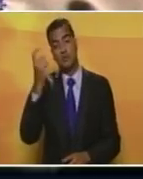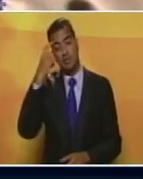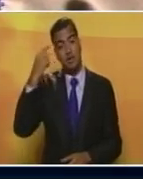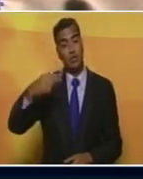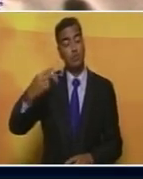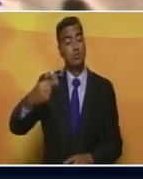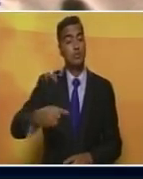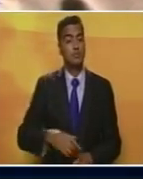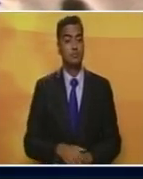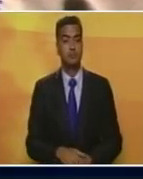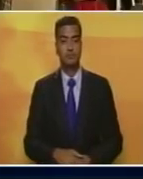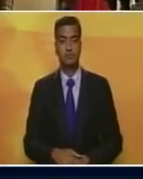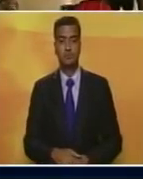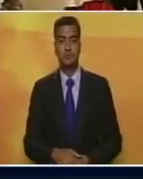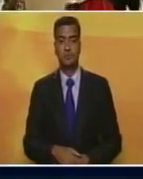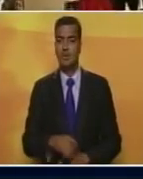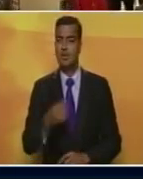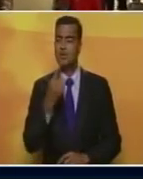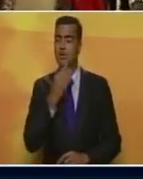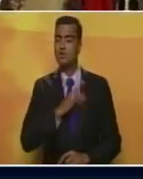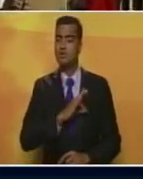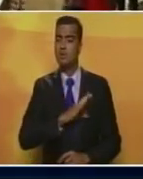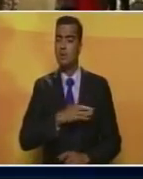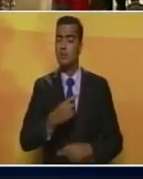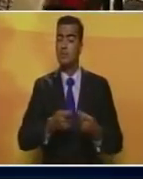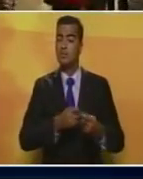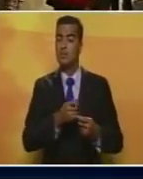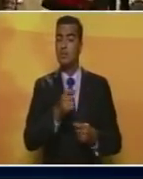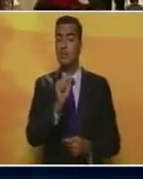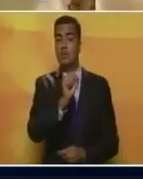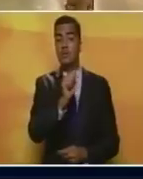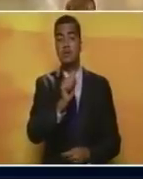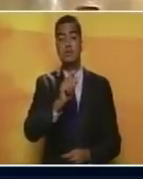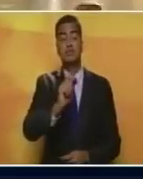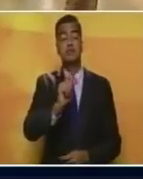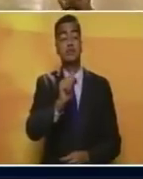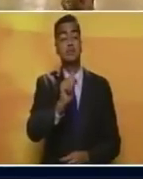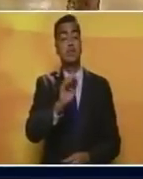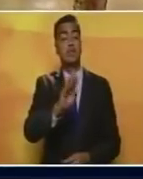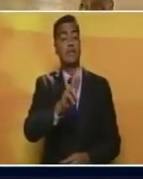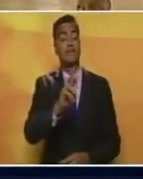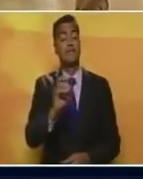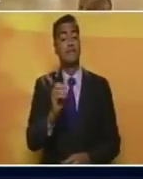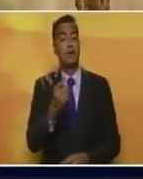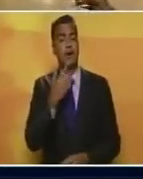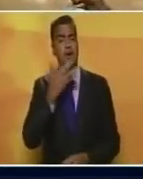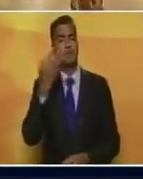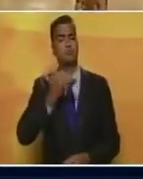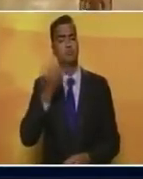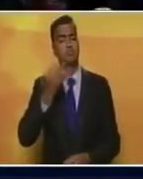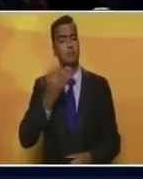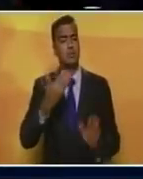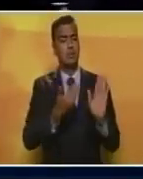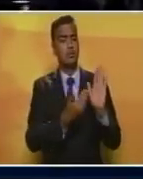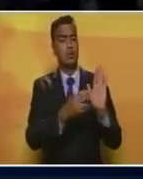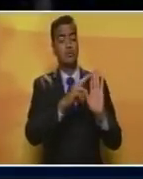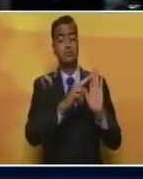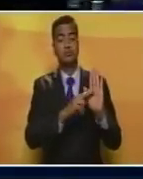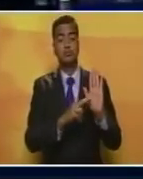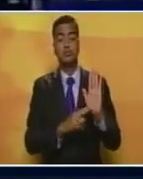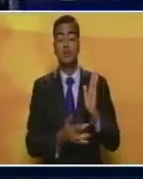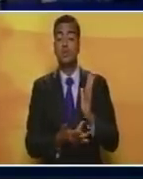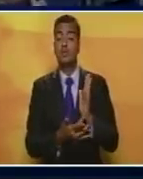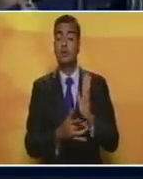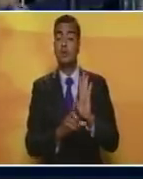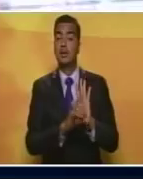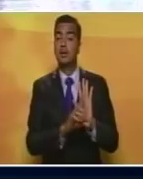El Instituto Nacional de Aeronáutica Civil suspendió el certificado de explotación de transporte aéreo a la aerolínea venezolana Santa Bárbara